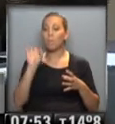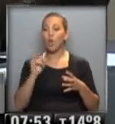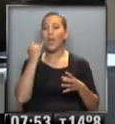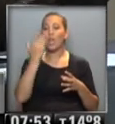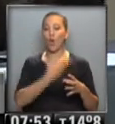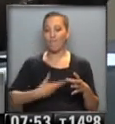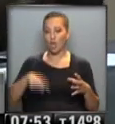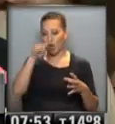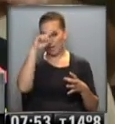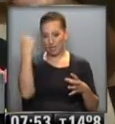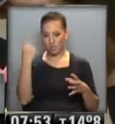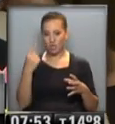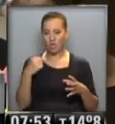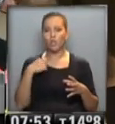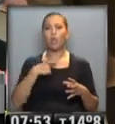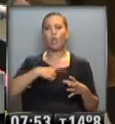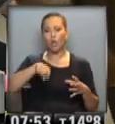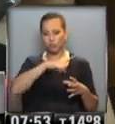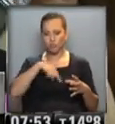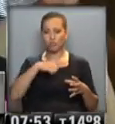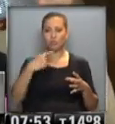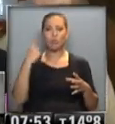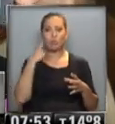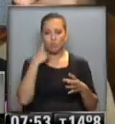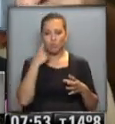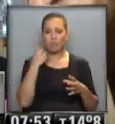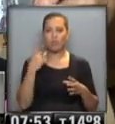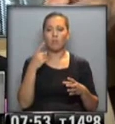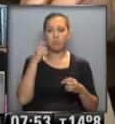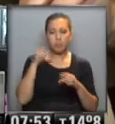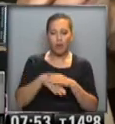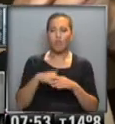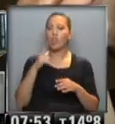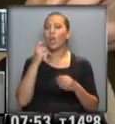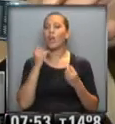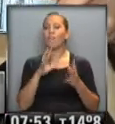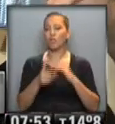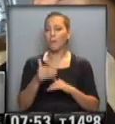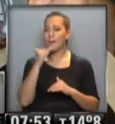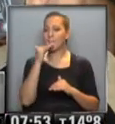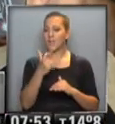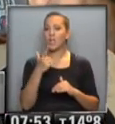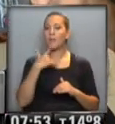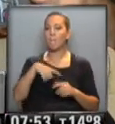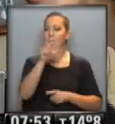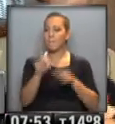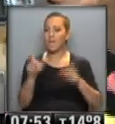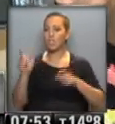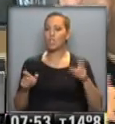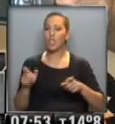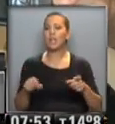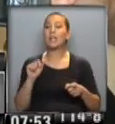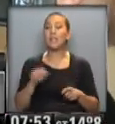gobierno nacional. Nosotros hemos escuchado bien hondo el mensaje de una ciudadanía que